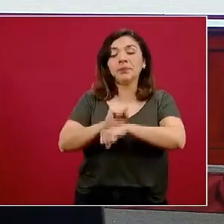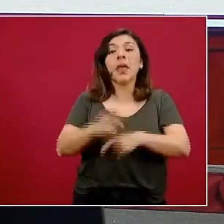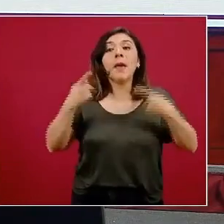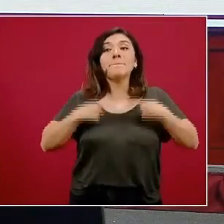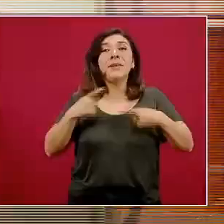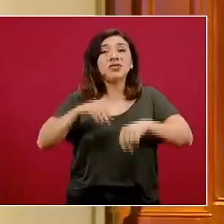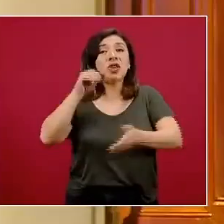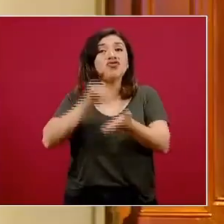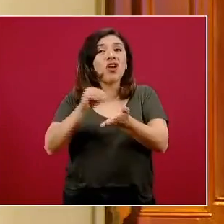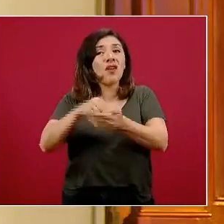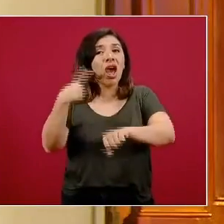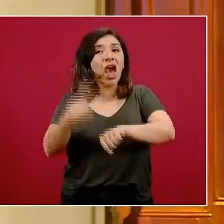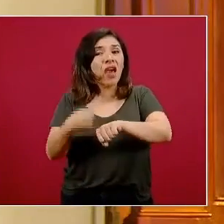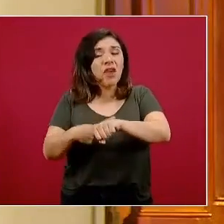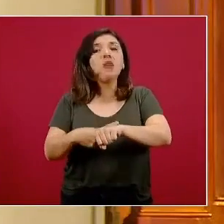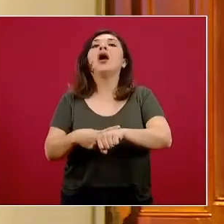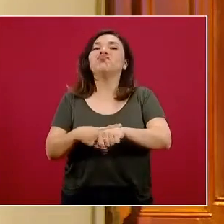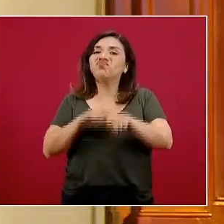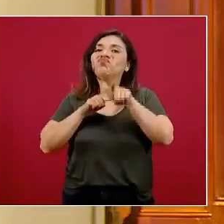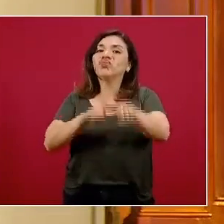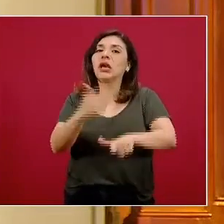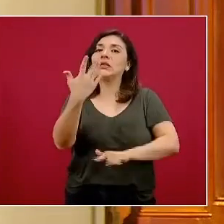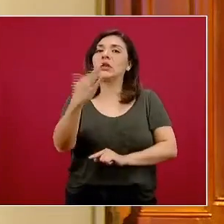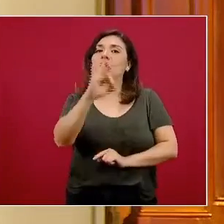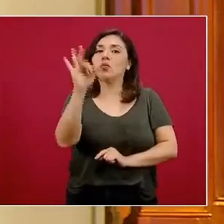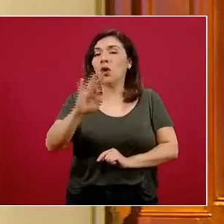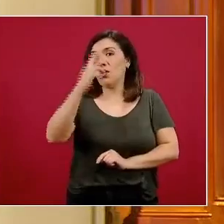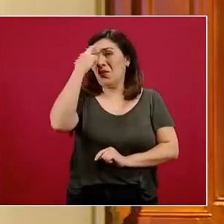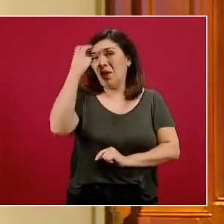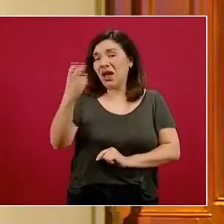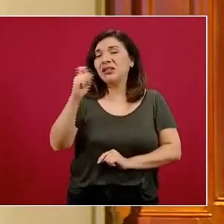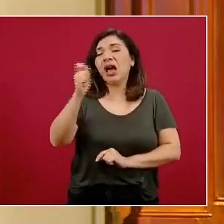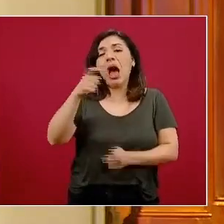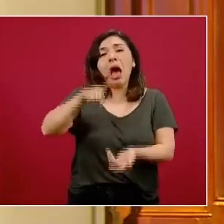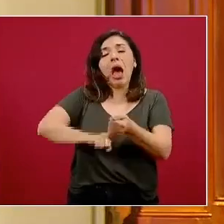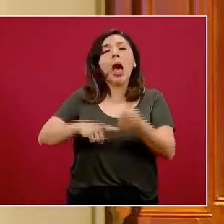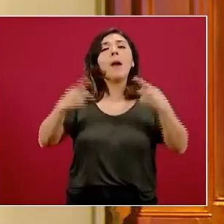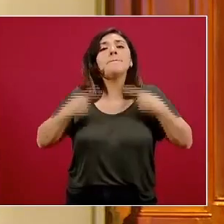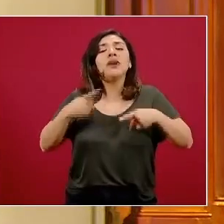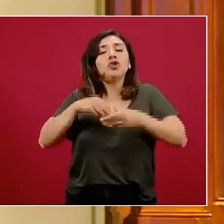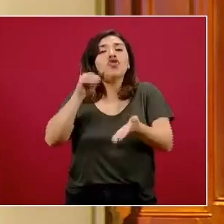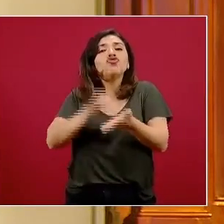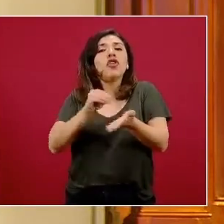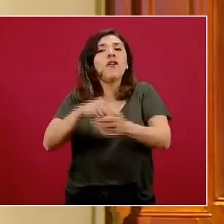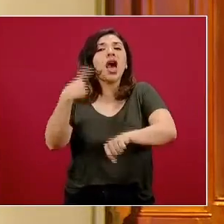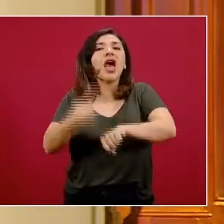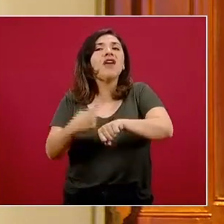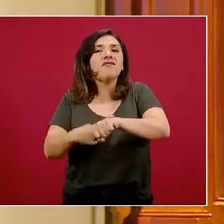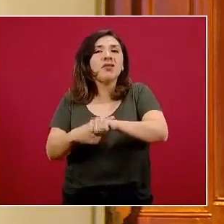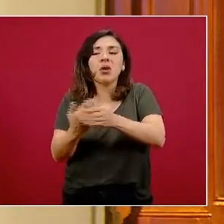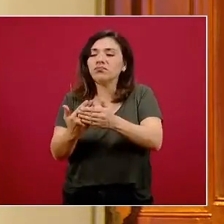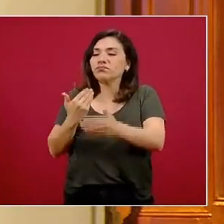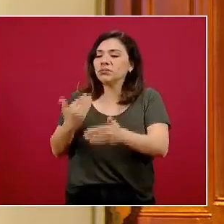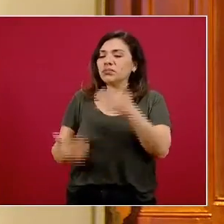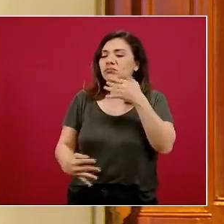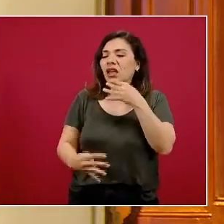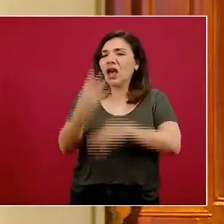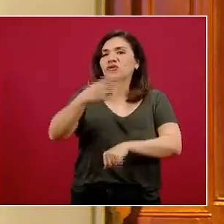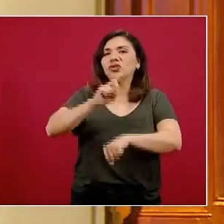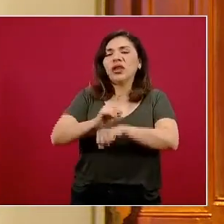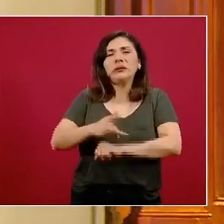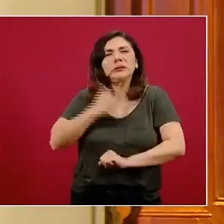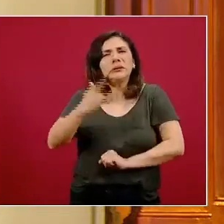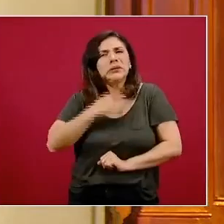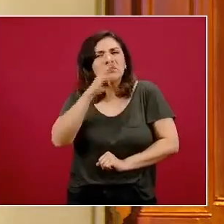activos se mantienen en un 5%, recordando que son los que representan la epidemia activa a nivel nacional. Estos están